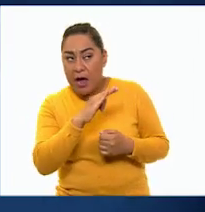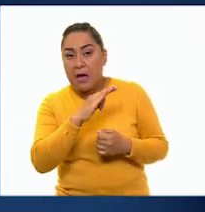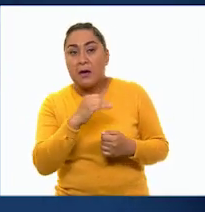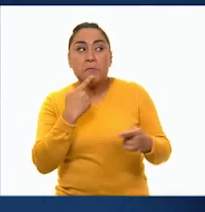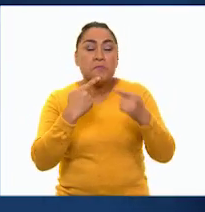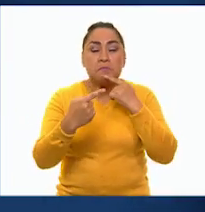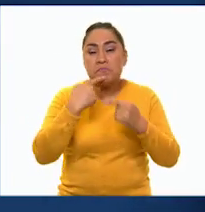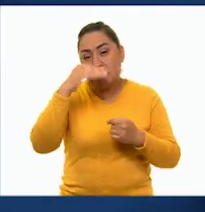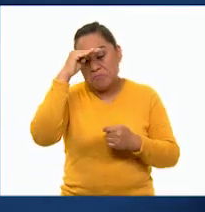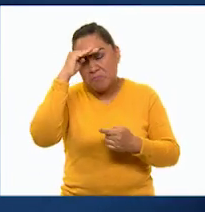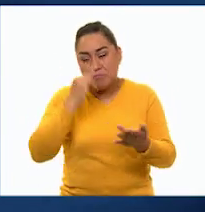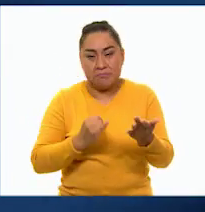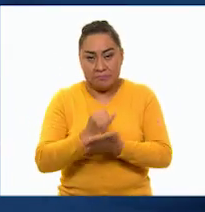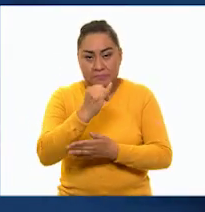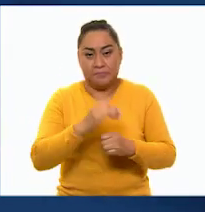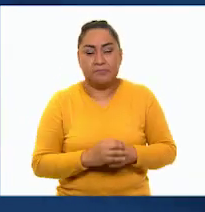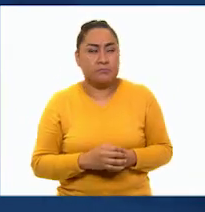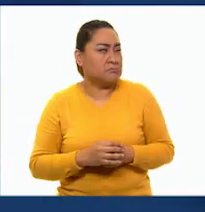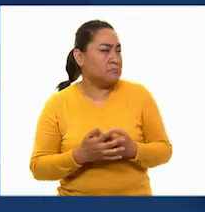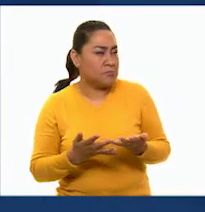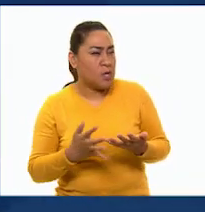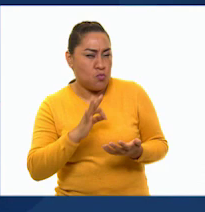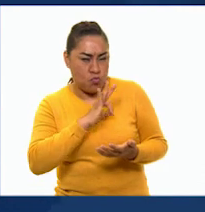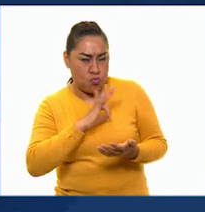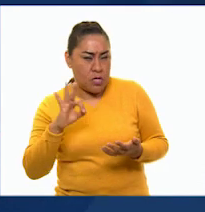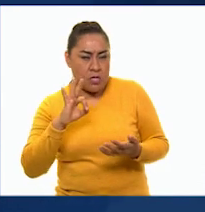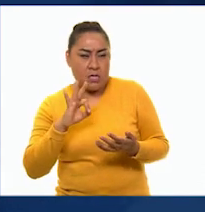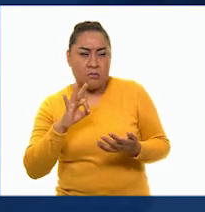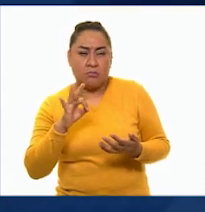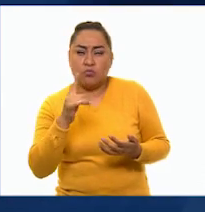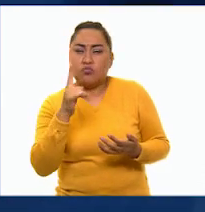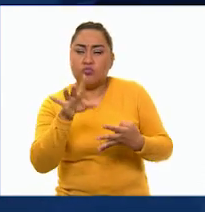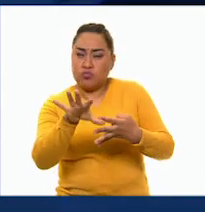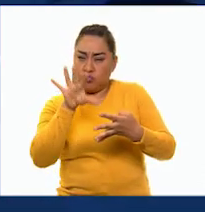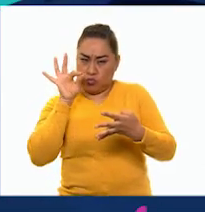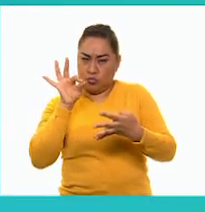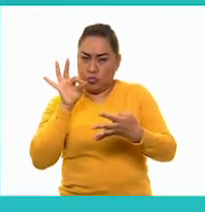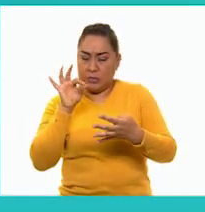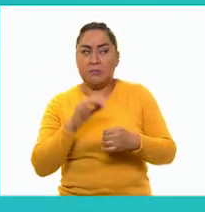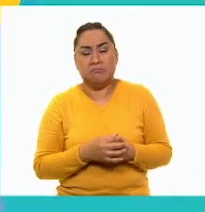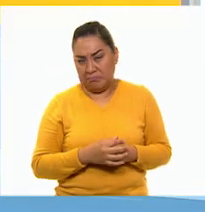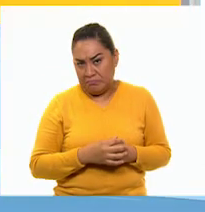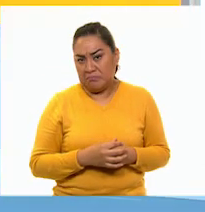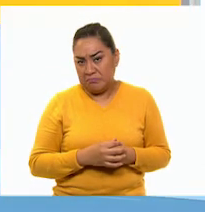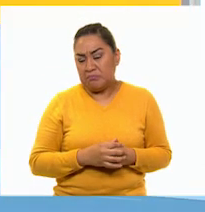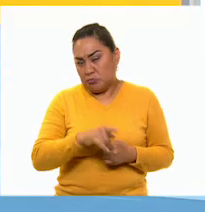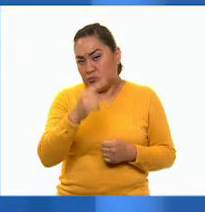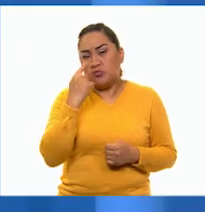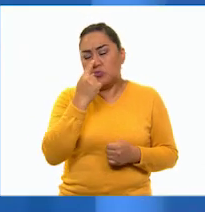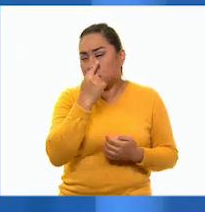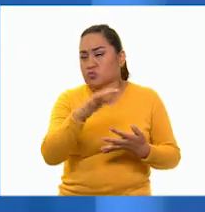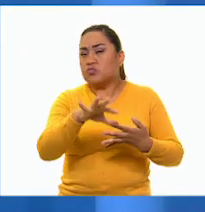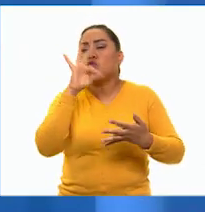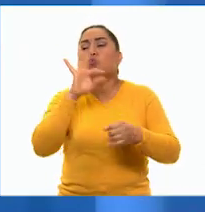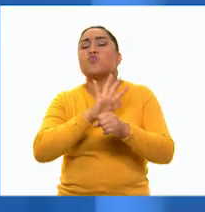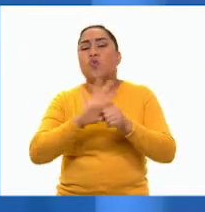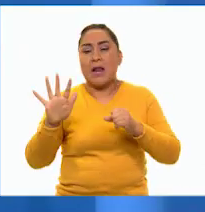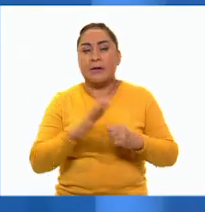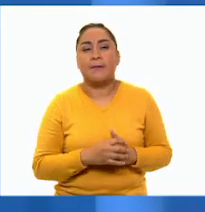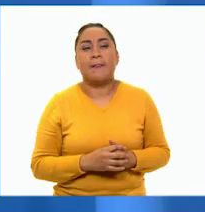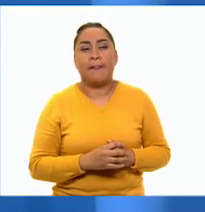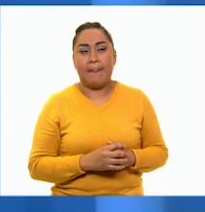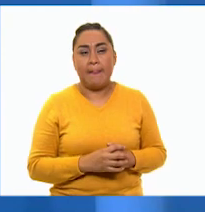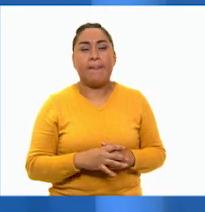decisión. Maestra, ¿podemos resolver una entre todos? Claro que sí, elige la que quieras. A ver, déjame